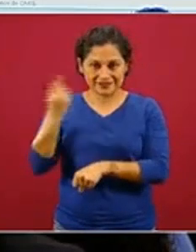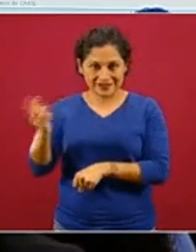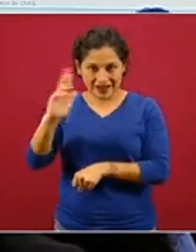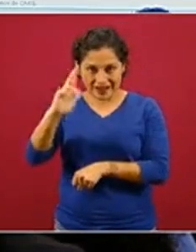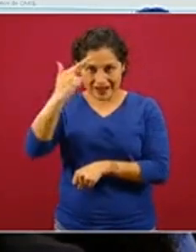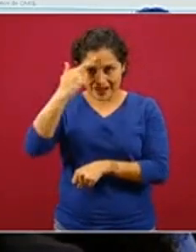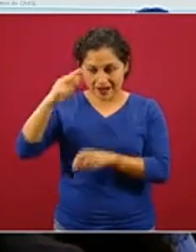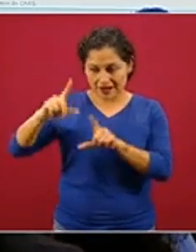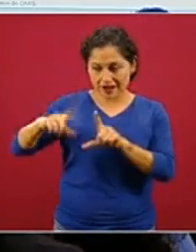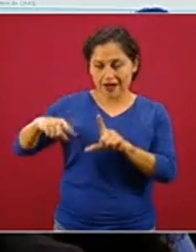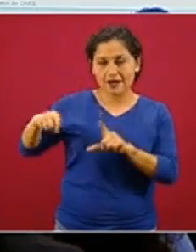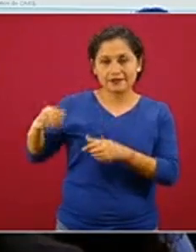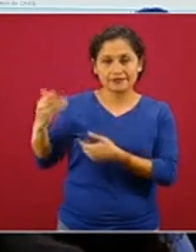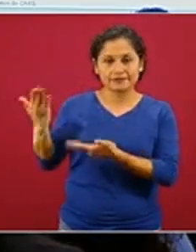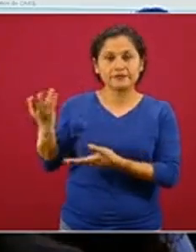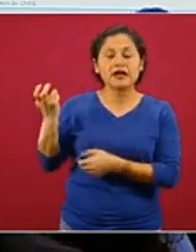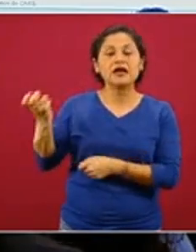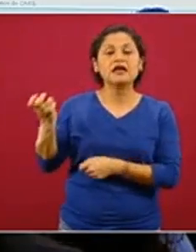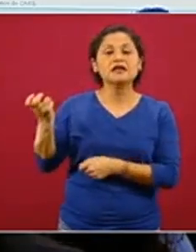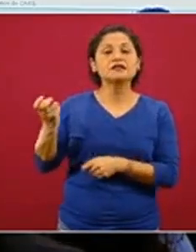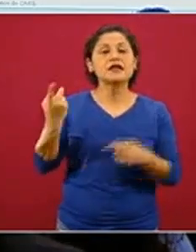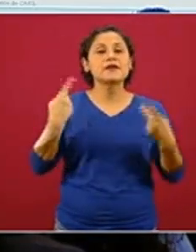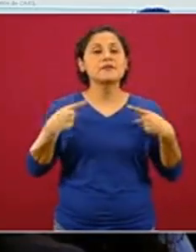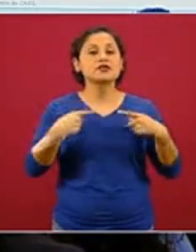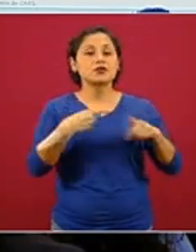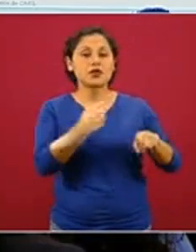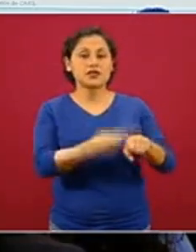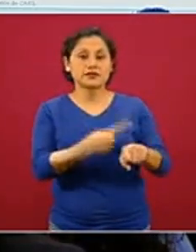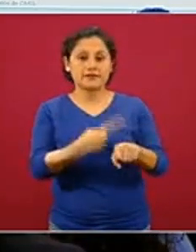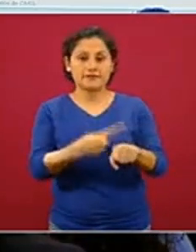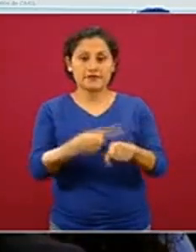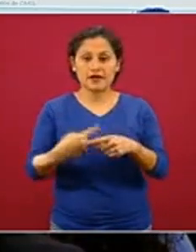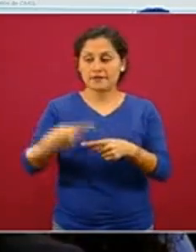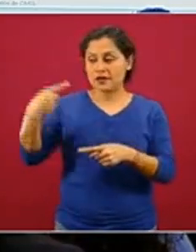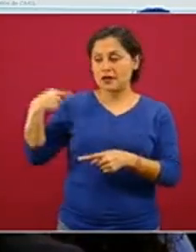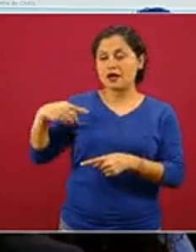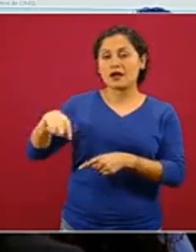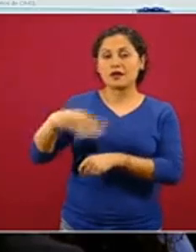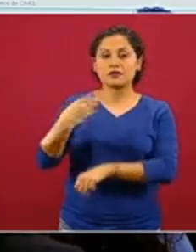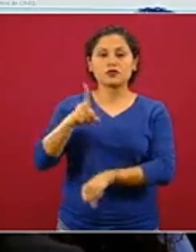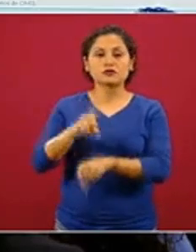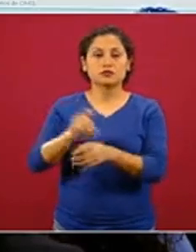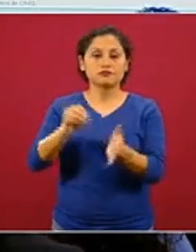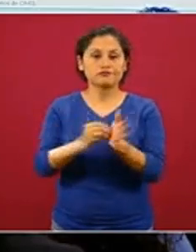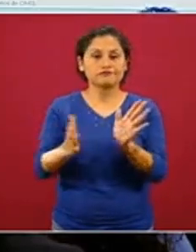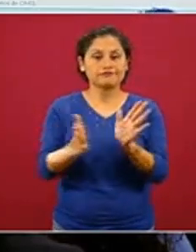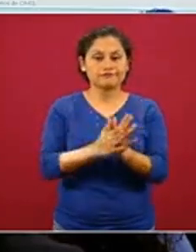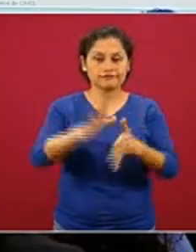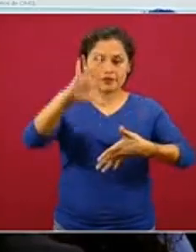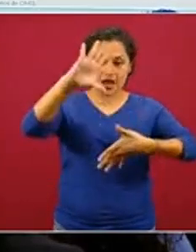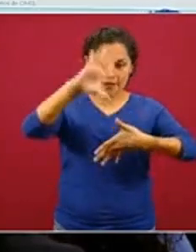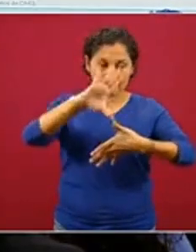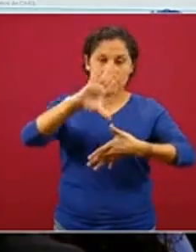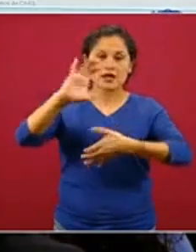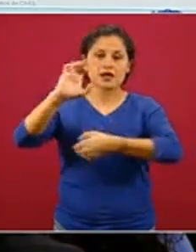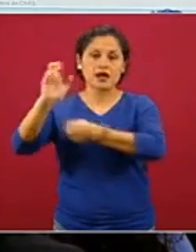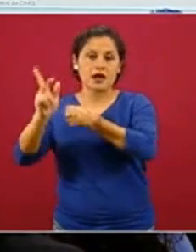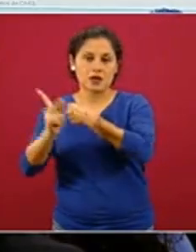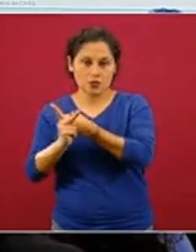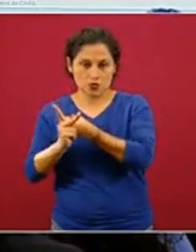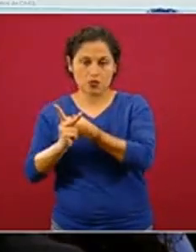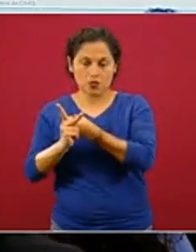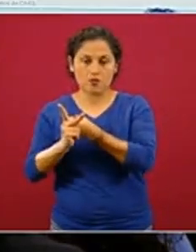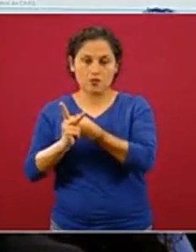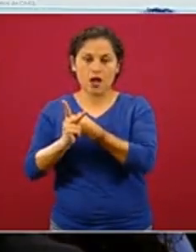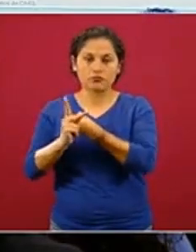y número de casos de los últimos 14 días. Esto es América, esto es Europa, que va progresivamente a